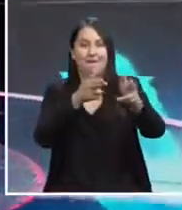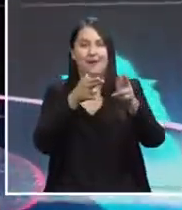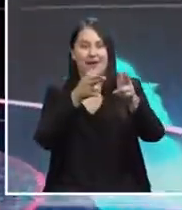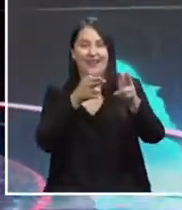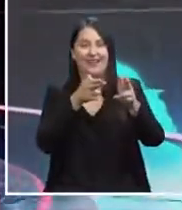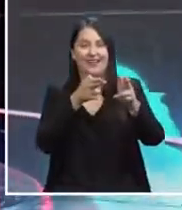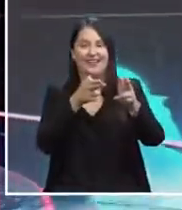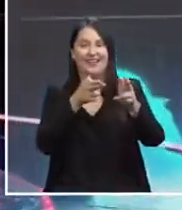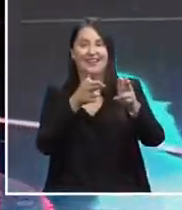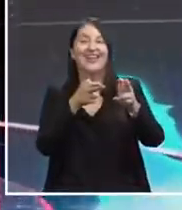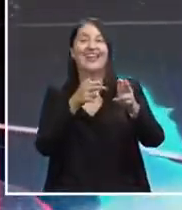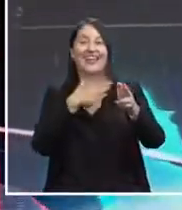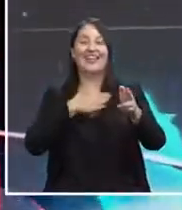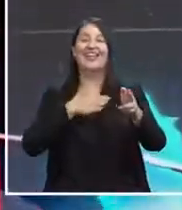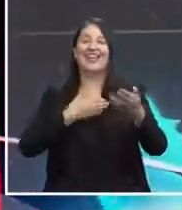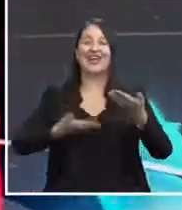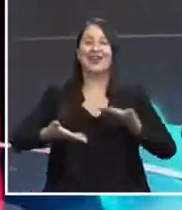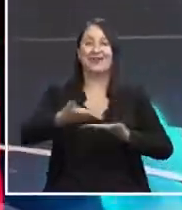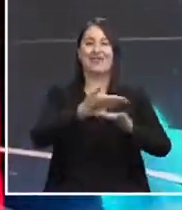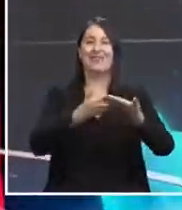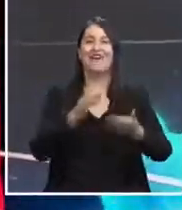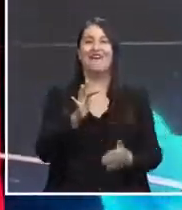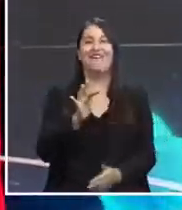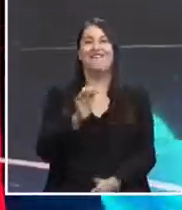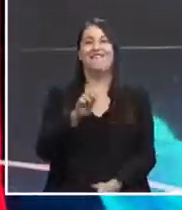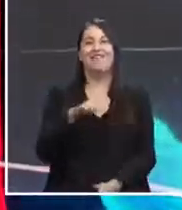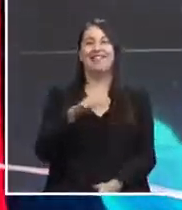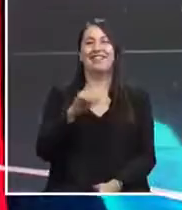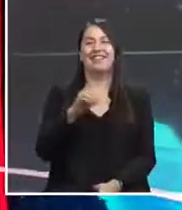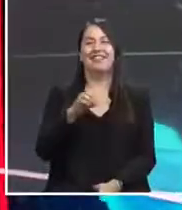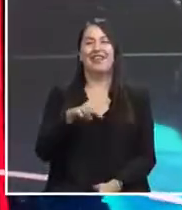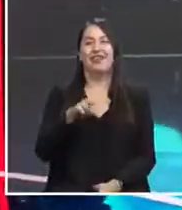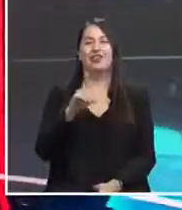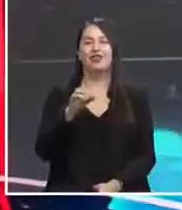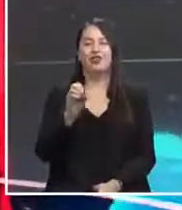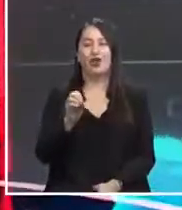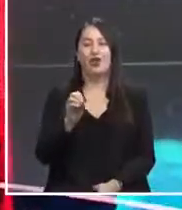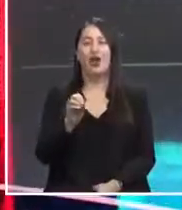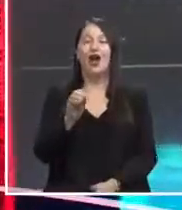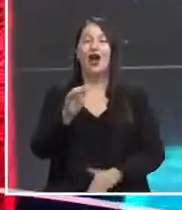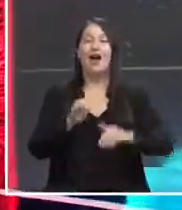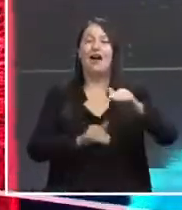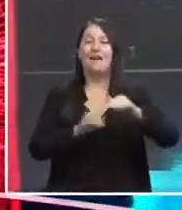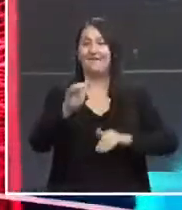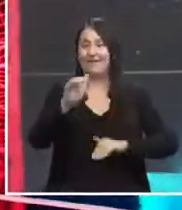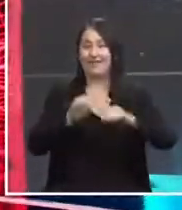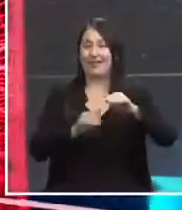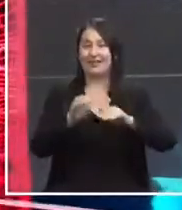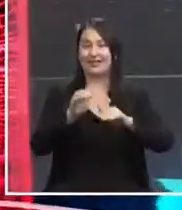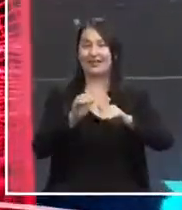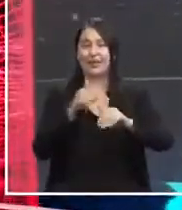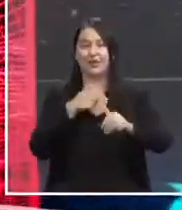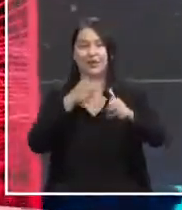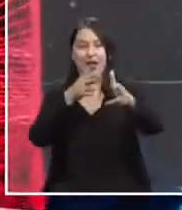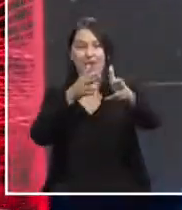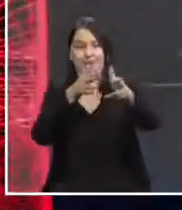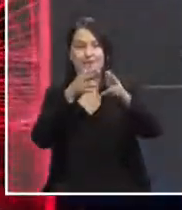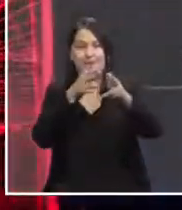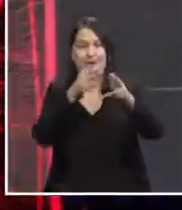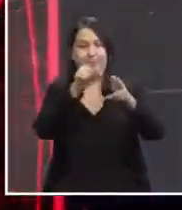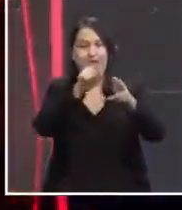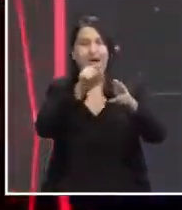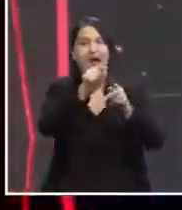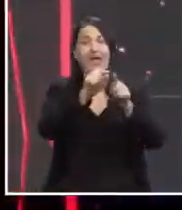del tirador tejano que quiso compartir con nosotros Fernando Paulsen, donde a veces uno busca, ¿cierto?, primero tirar el blanco y